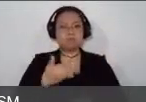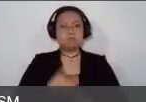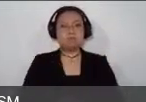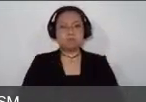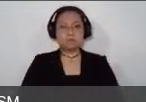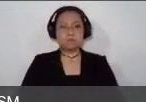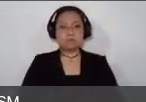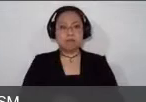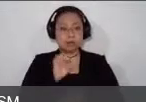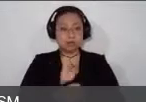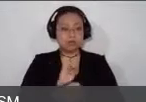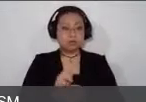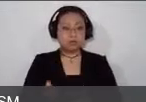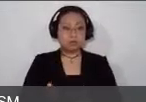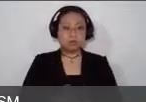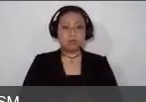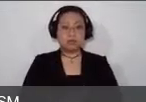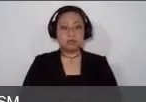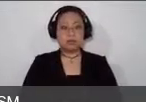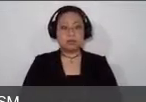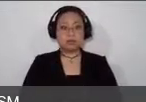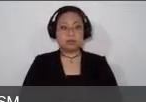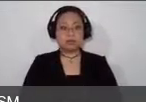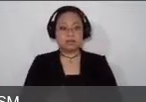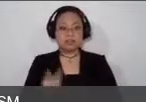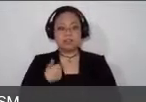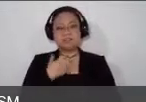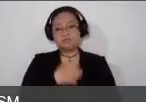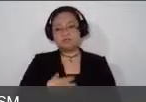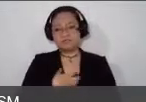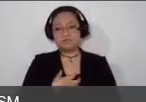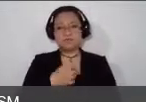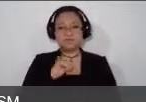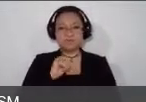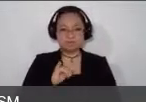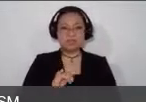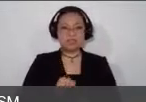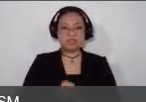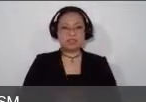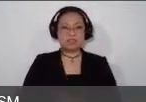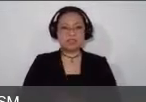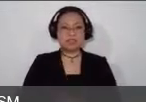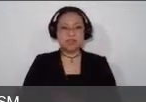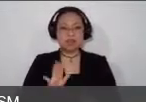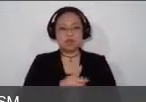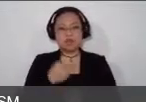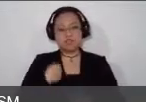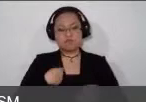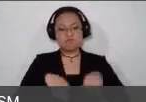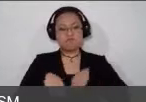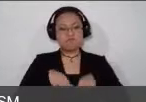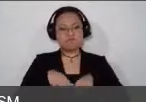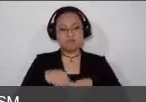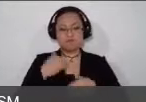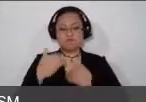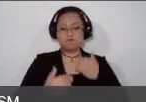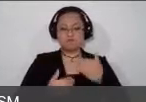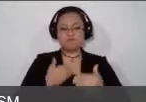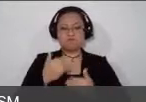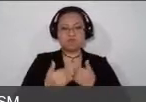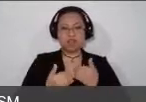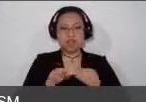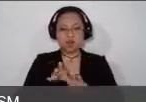bueno estuve muy contenta de cómo trabaje la anestesia